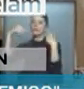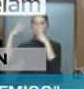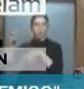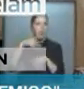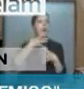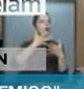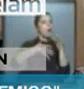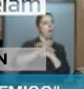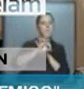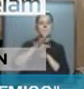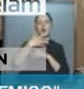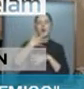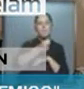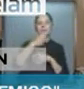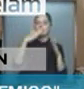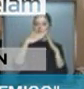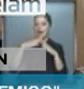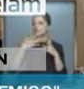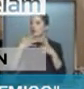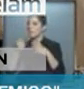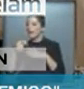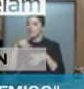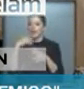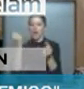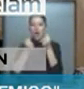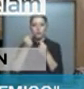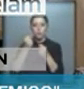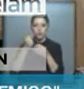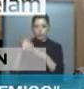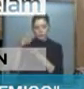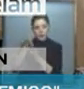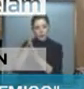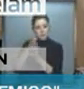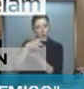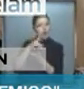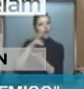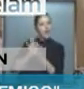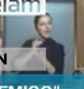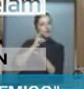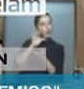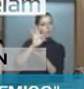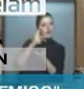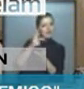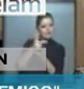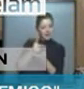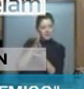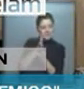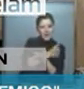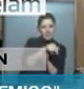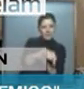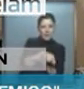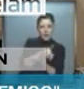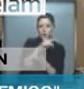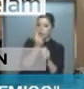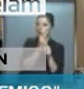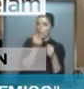y que hasta te compraste una casa, ¿qué pasó que antes del 2003 no lo podías hacer? ¿No eras inteligente en el 2003? ¿No eras la misma